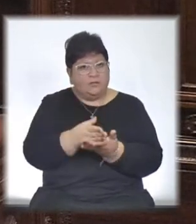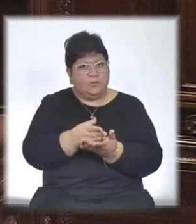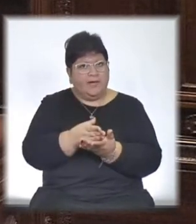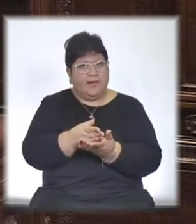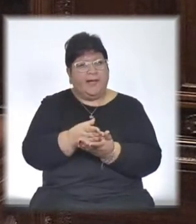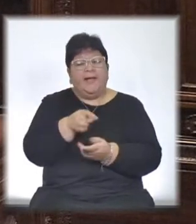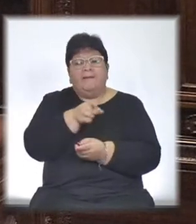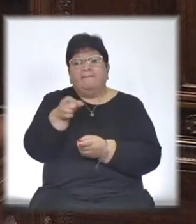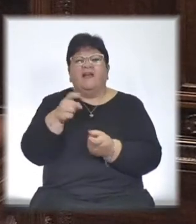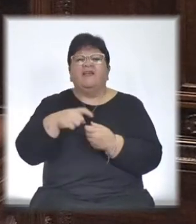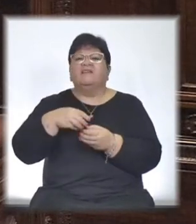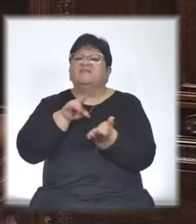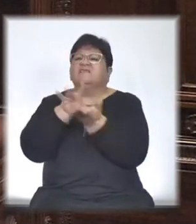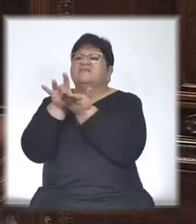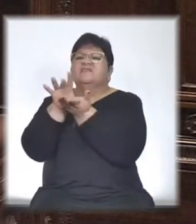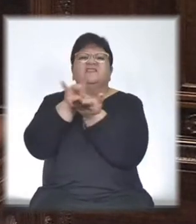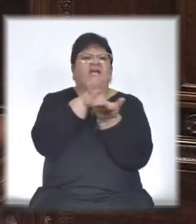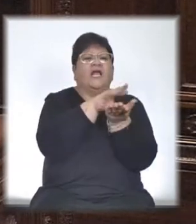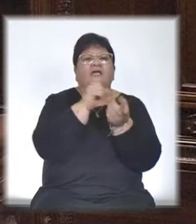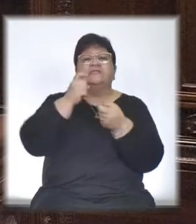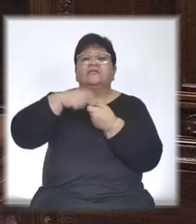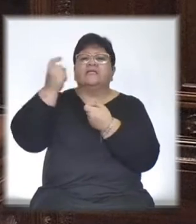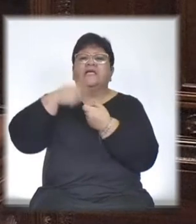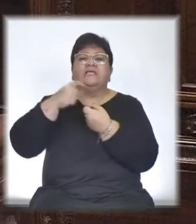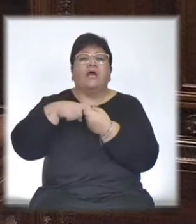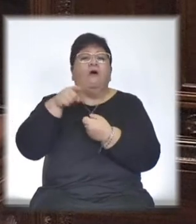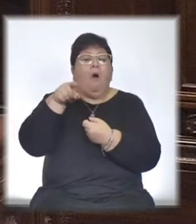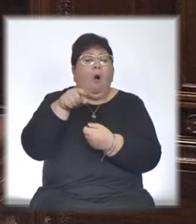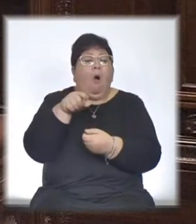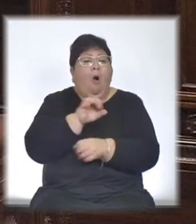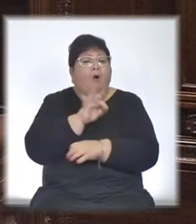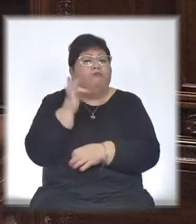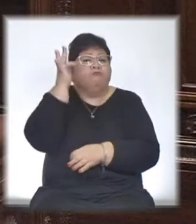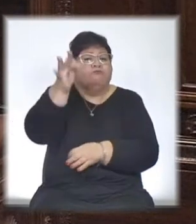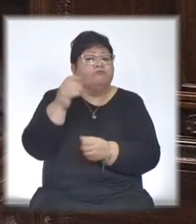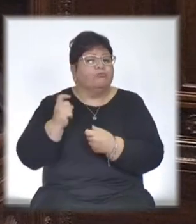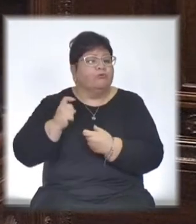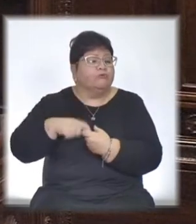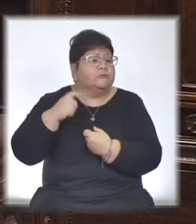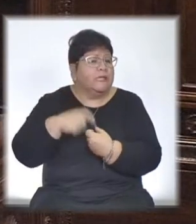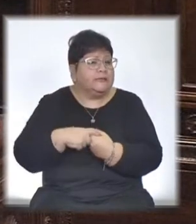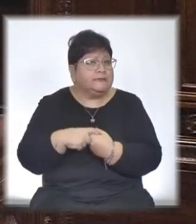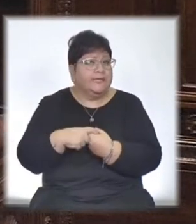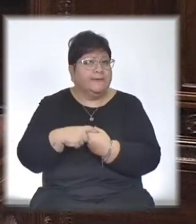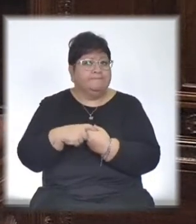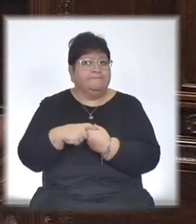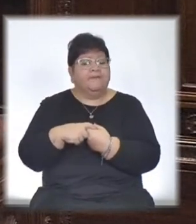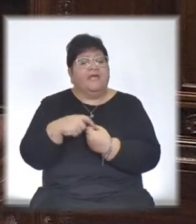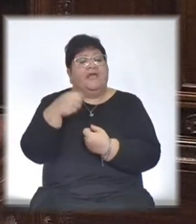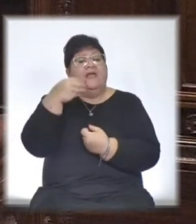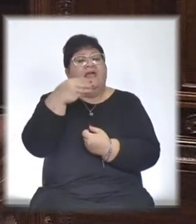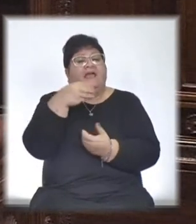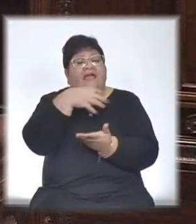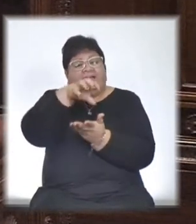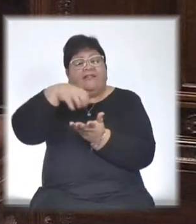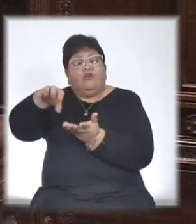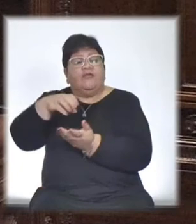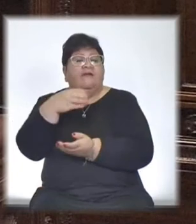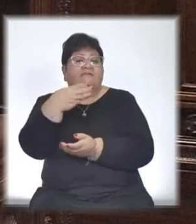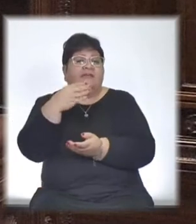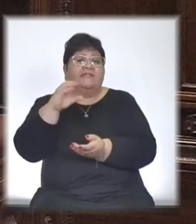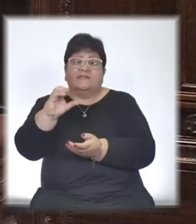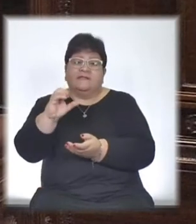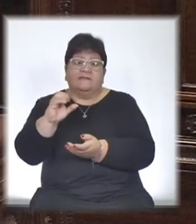de sindicalistas o potenciales sindicalistas. En definitiva, estar en las categorías B y C significaba la